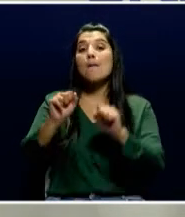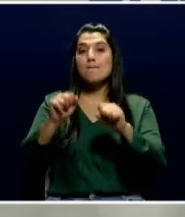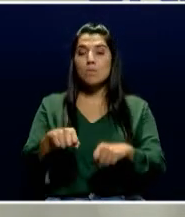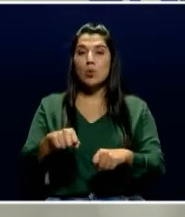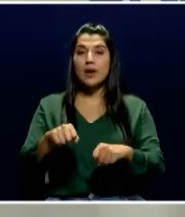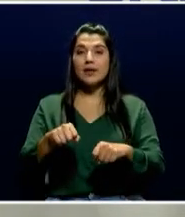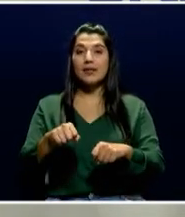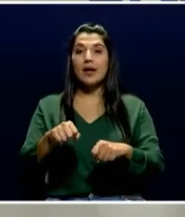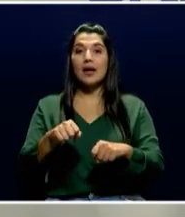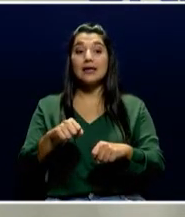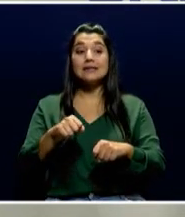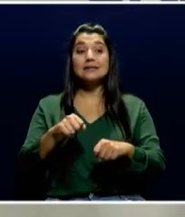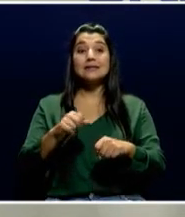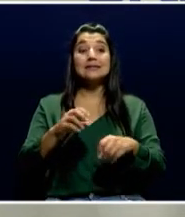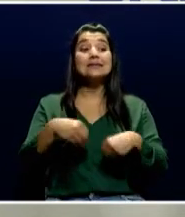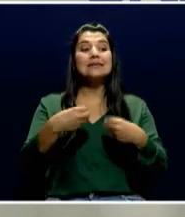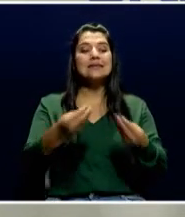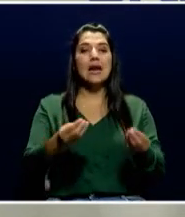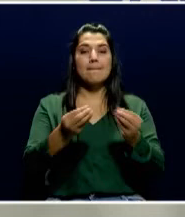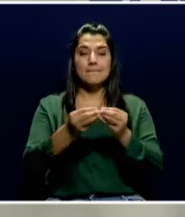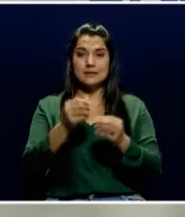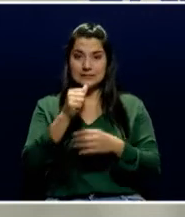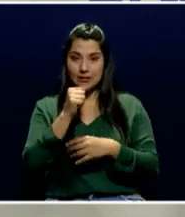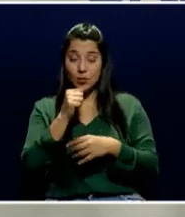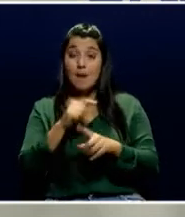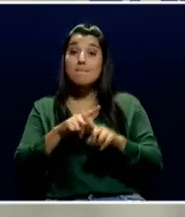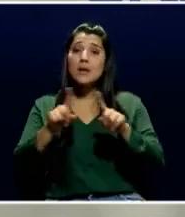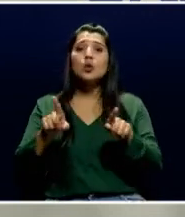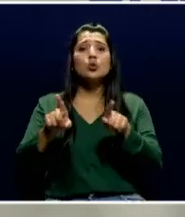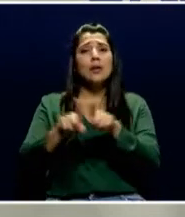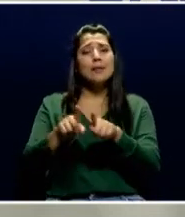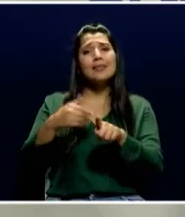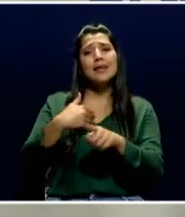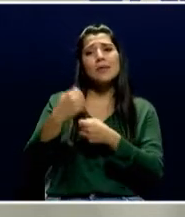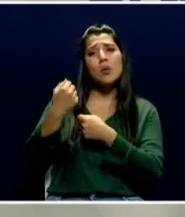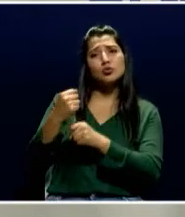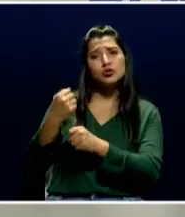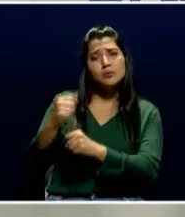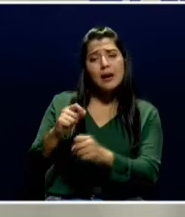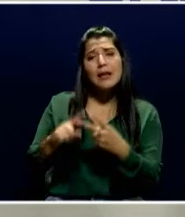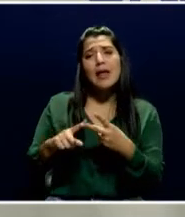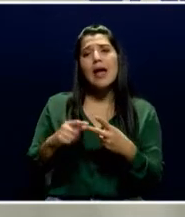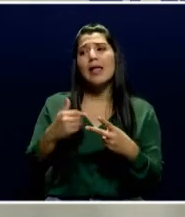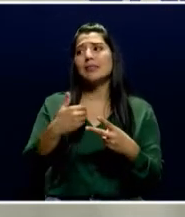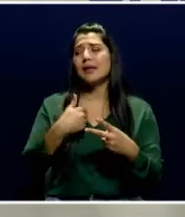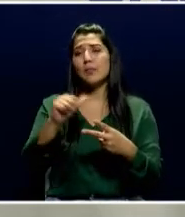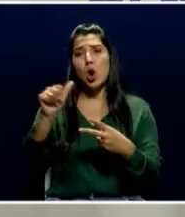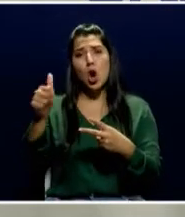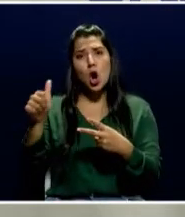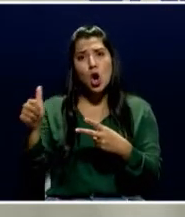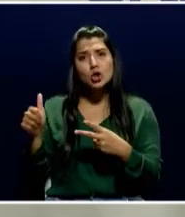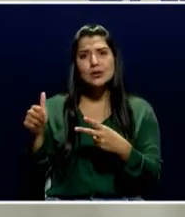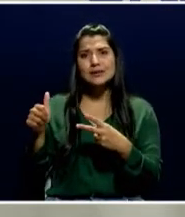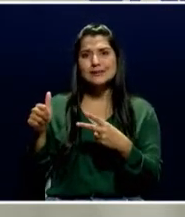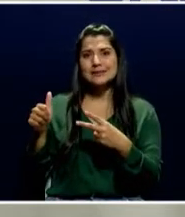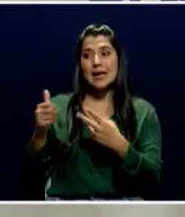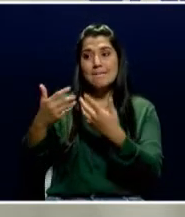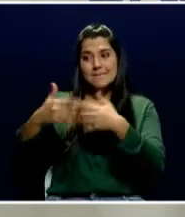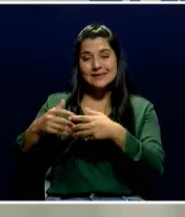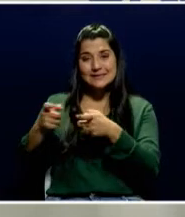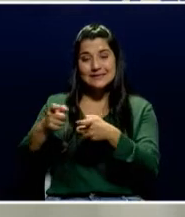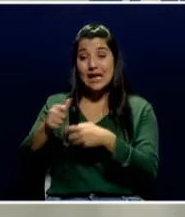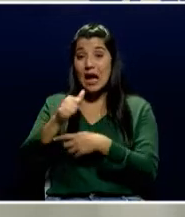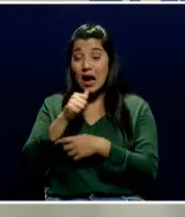a su red de distribución. Pero también tenemos municipalidades y tenemos otros administradores de acueductos. Ahí